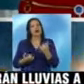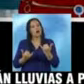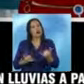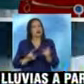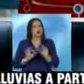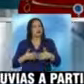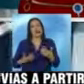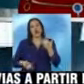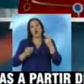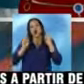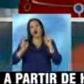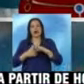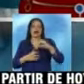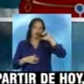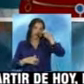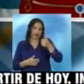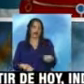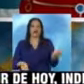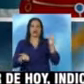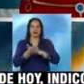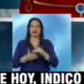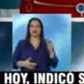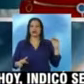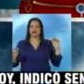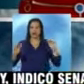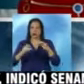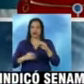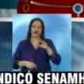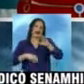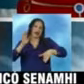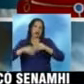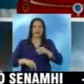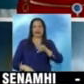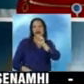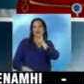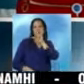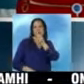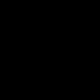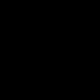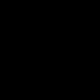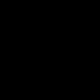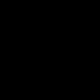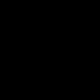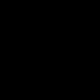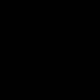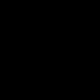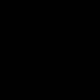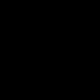los bañistas puedan ingresar nuevamente a la Playa del Silencio y que se reanude el orden. Gracias.